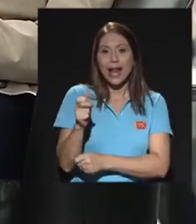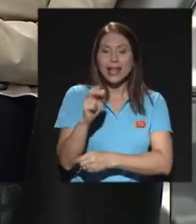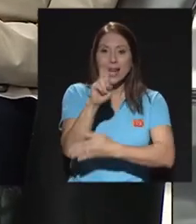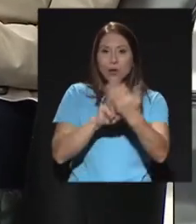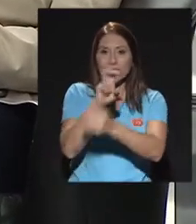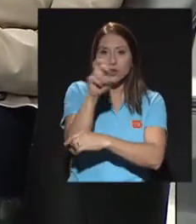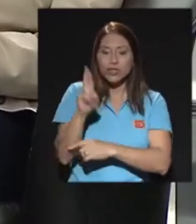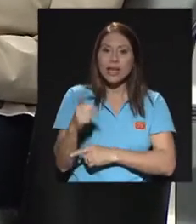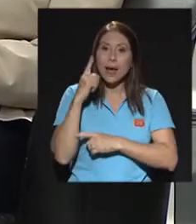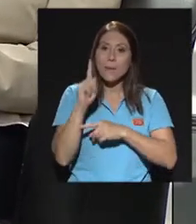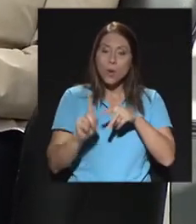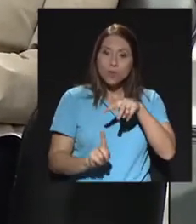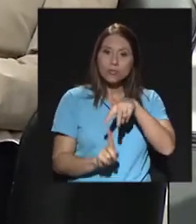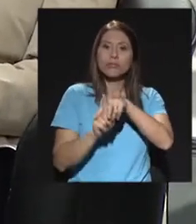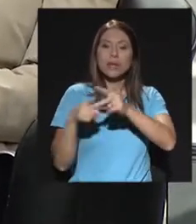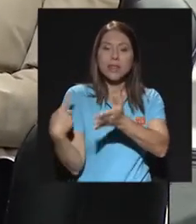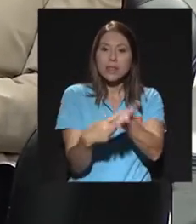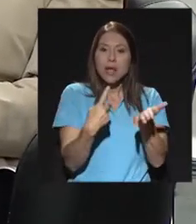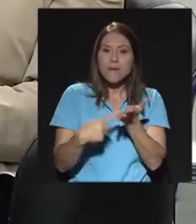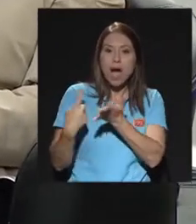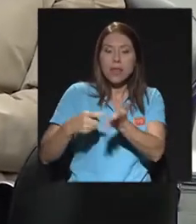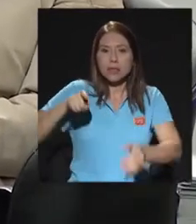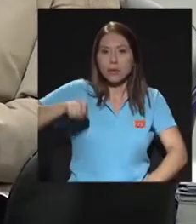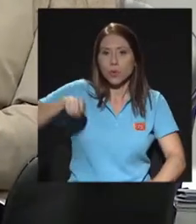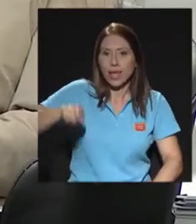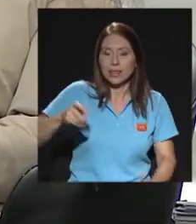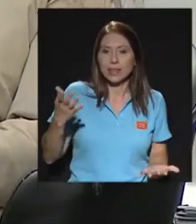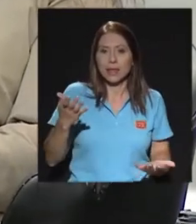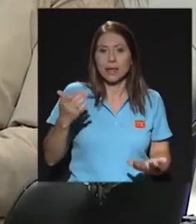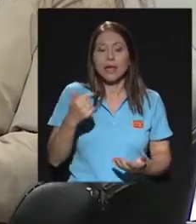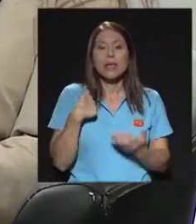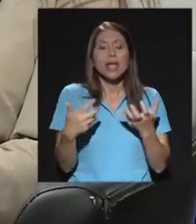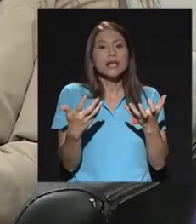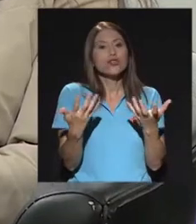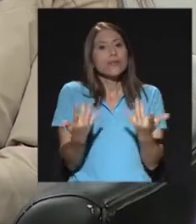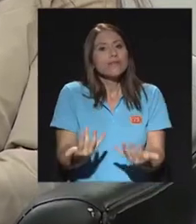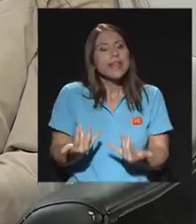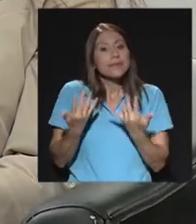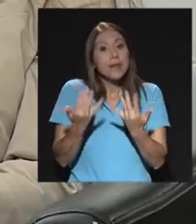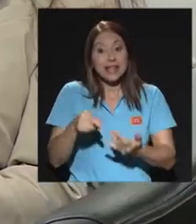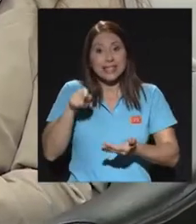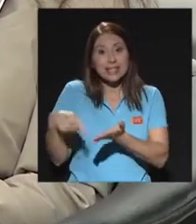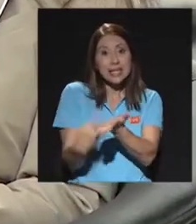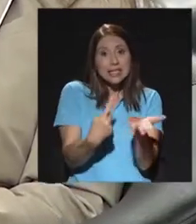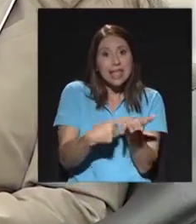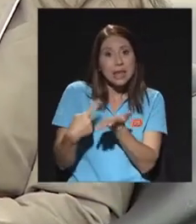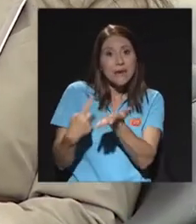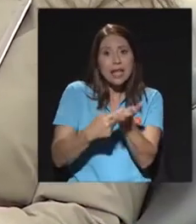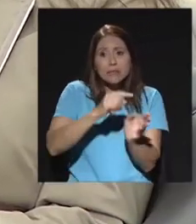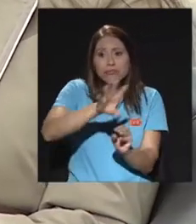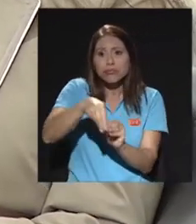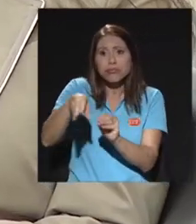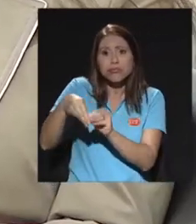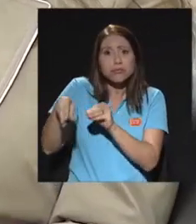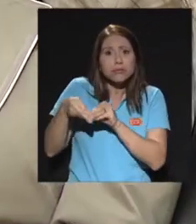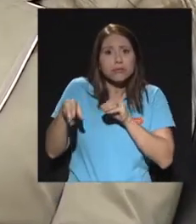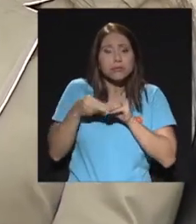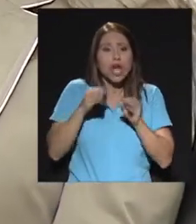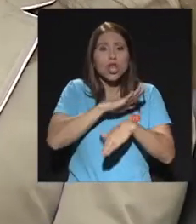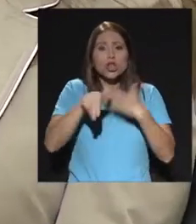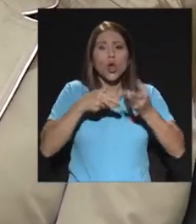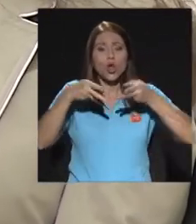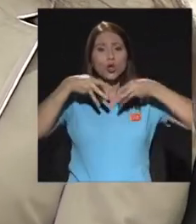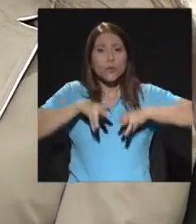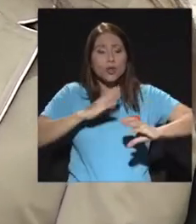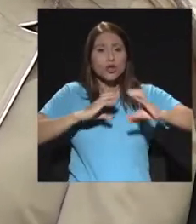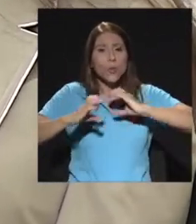generar este debate urgente, que esperaría yo que se sumen en este debate todos los medios masivos que hay